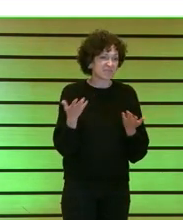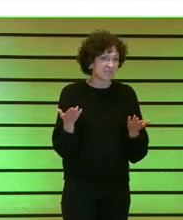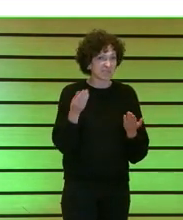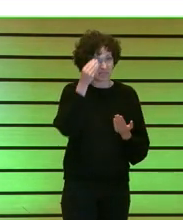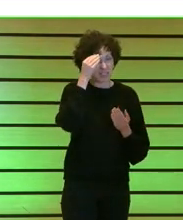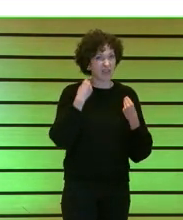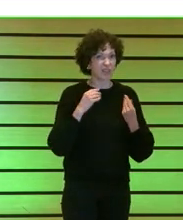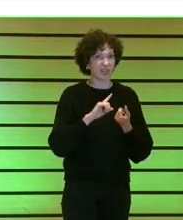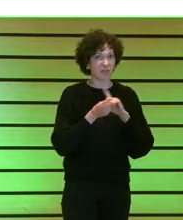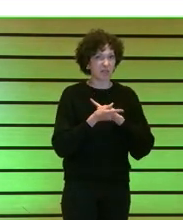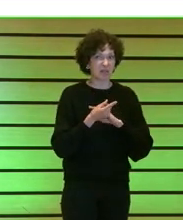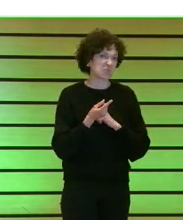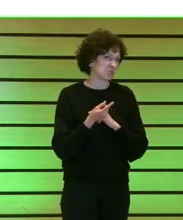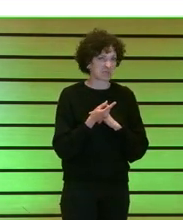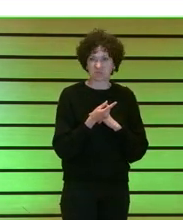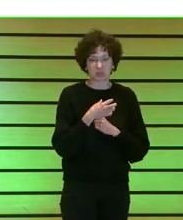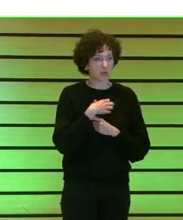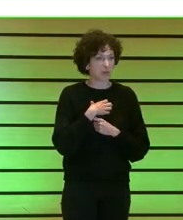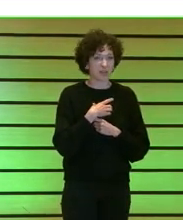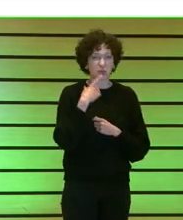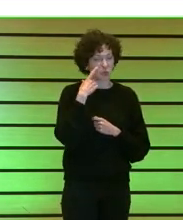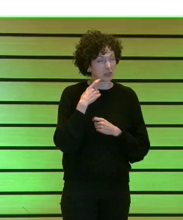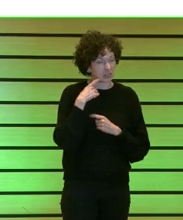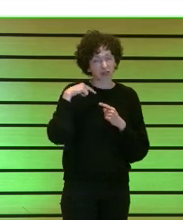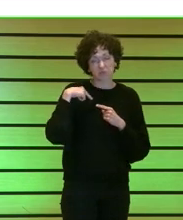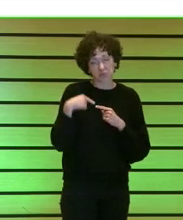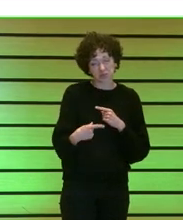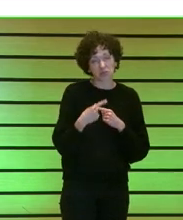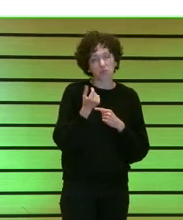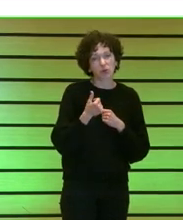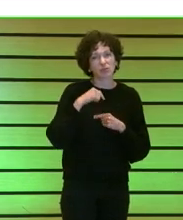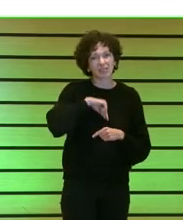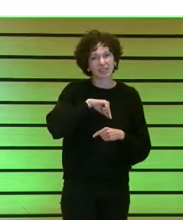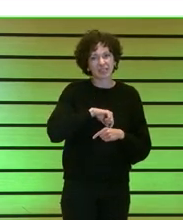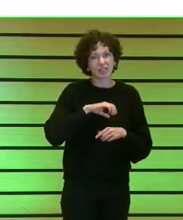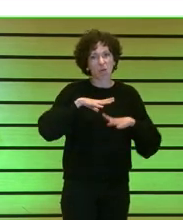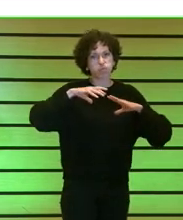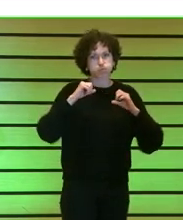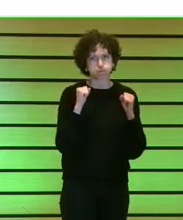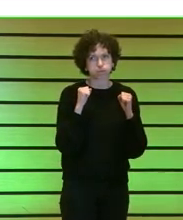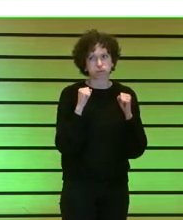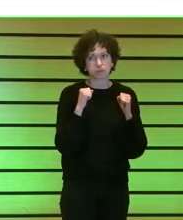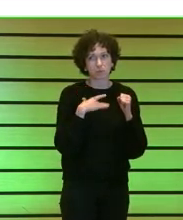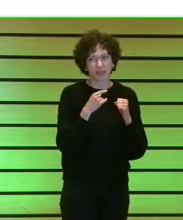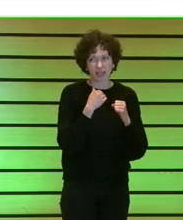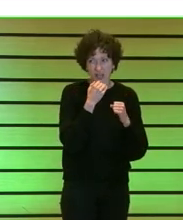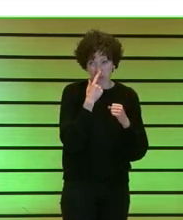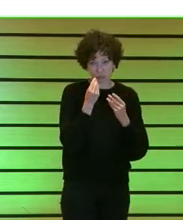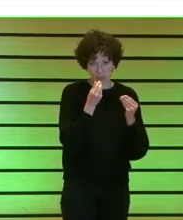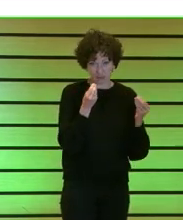de que su vida pueda cambiar es la rutina es el día a día y es sentirse un poco atrapada a lo mejor no nos suena extraño